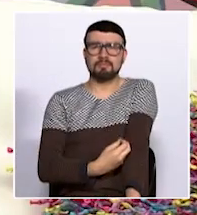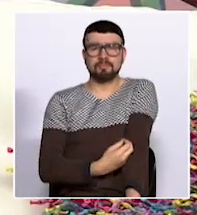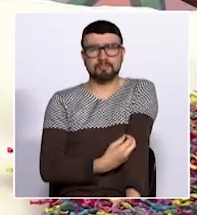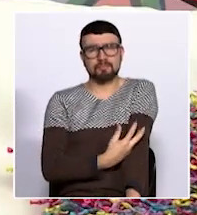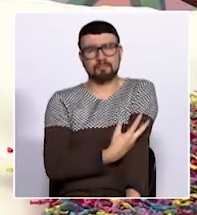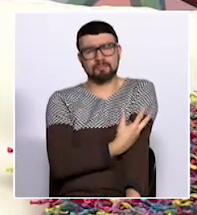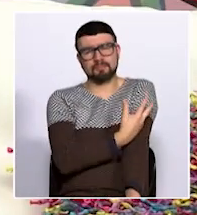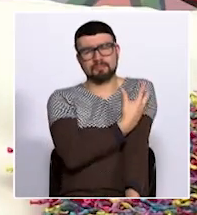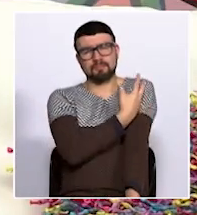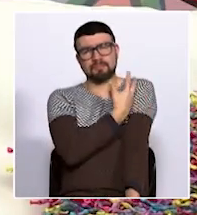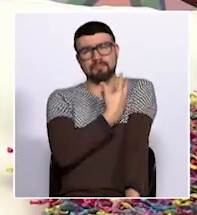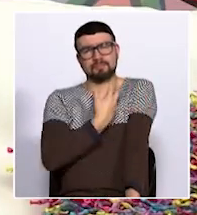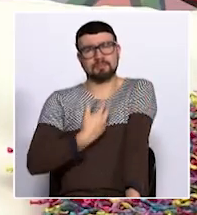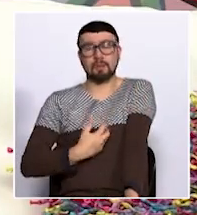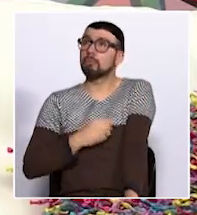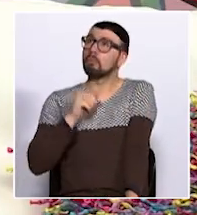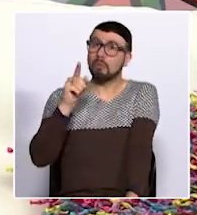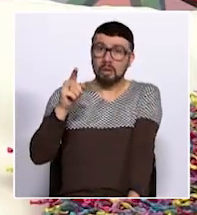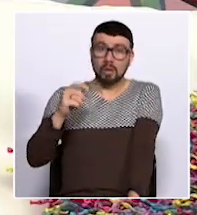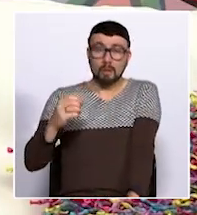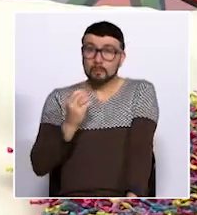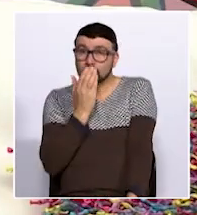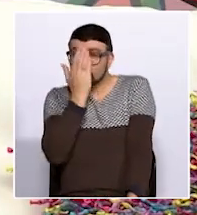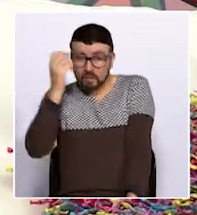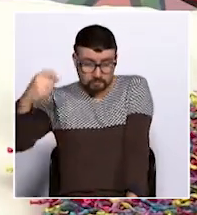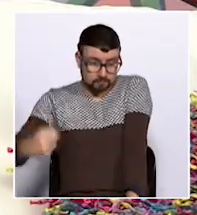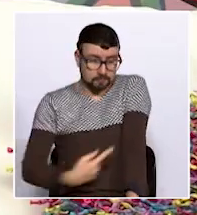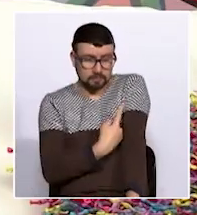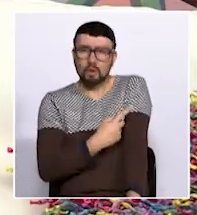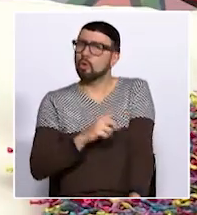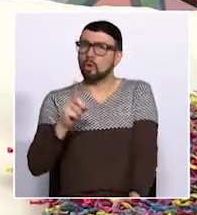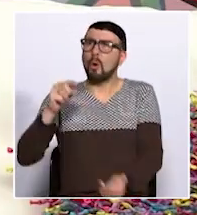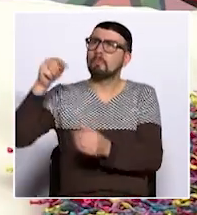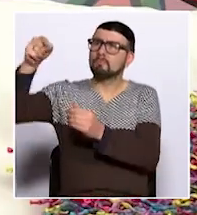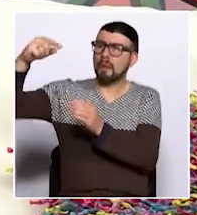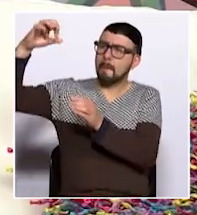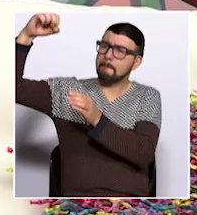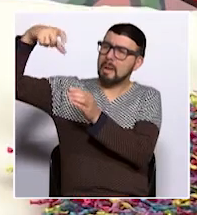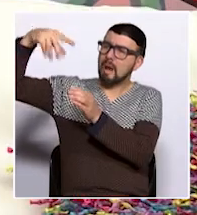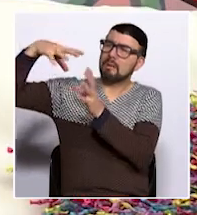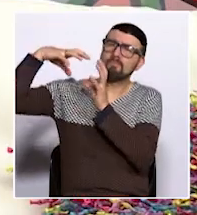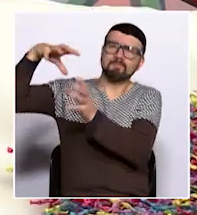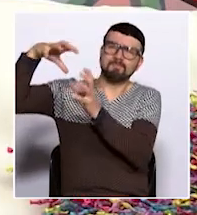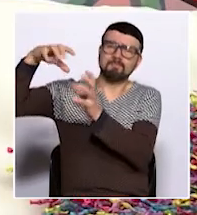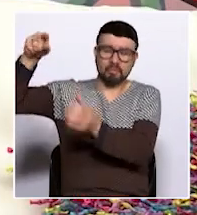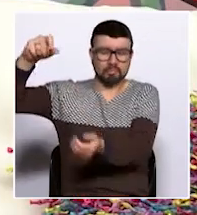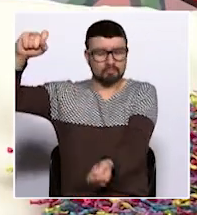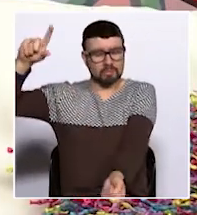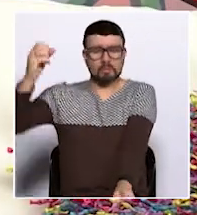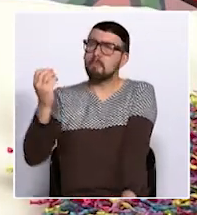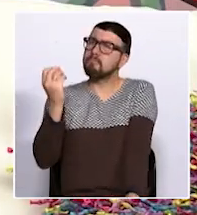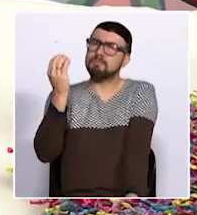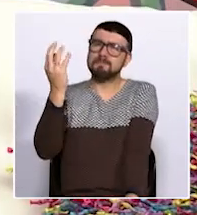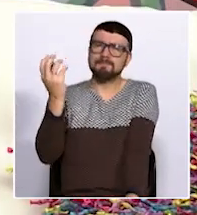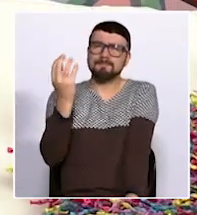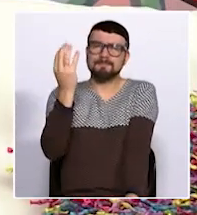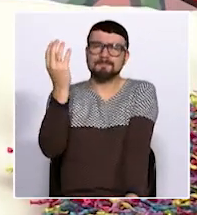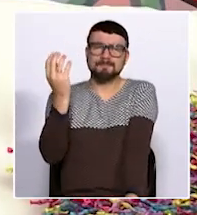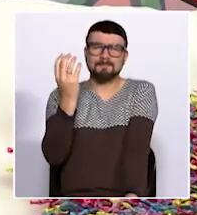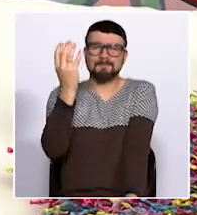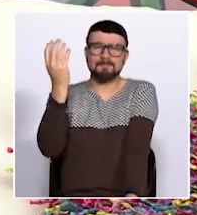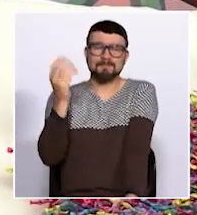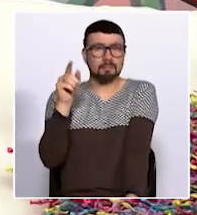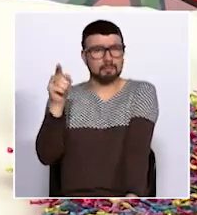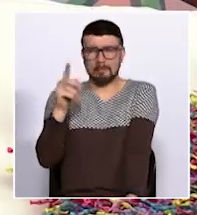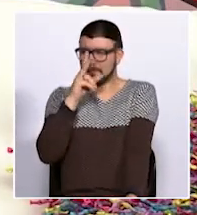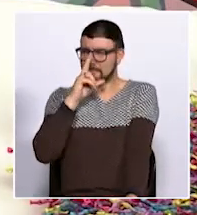le entra el gas, al paciente le entra el suero con ozono venoso. Eso empieza a burbujear y hace un burbujeo como si fuera un